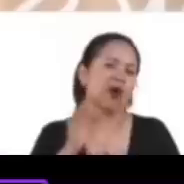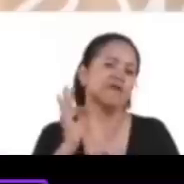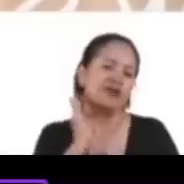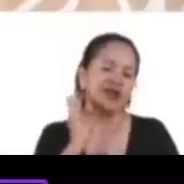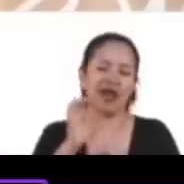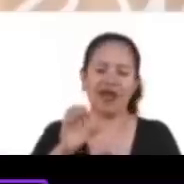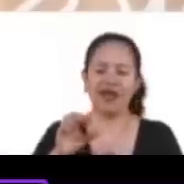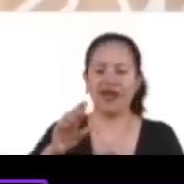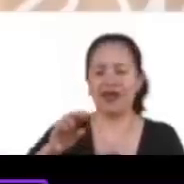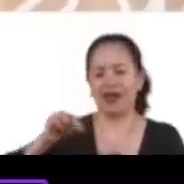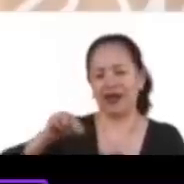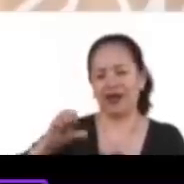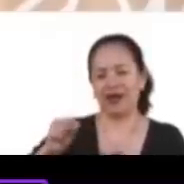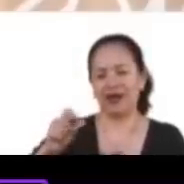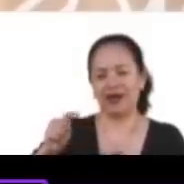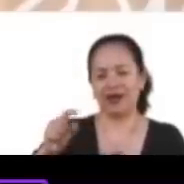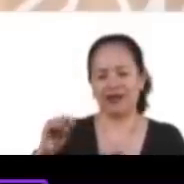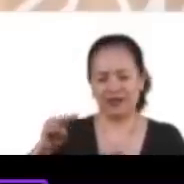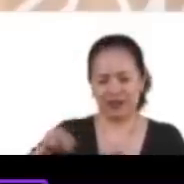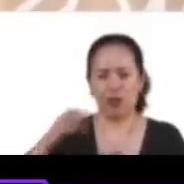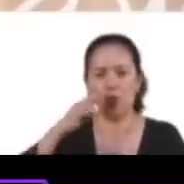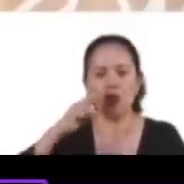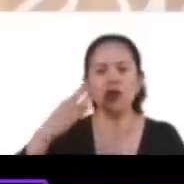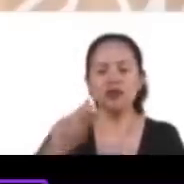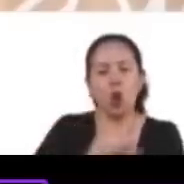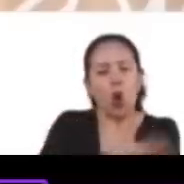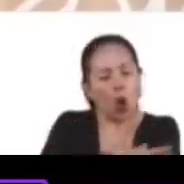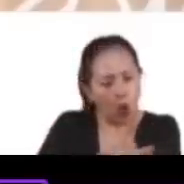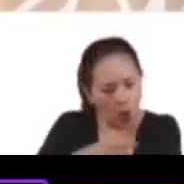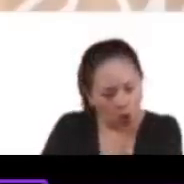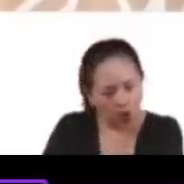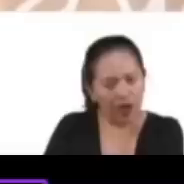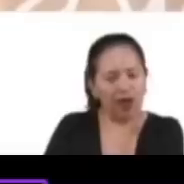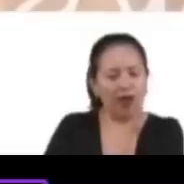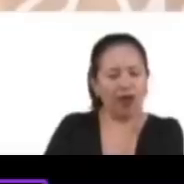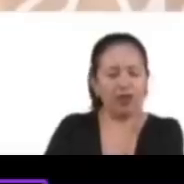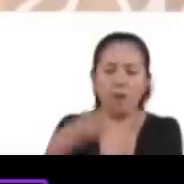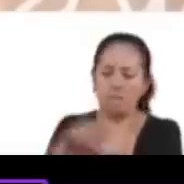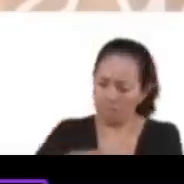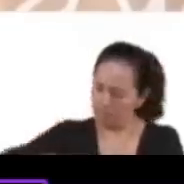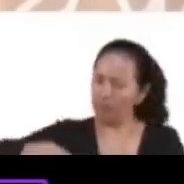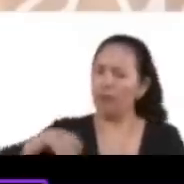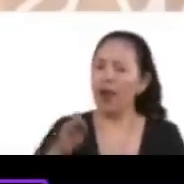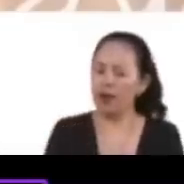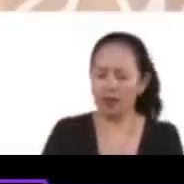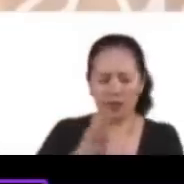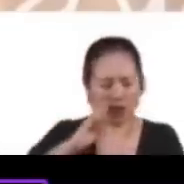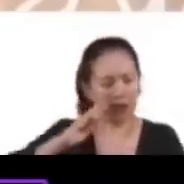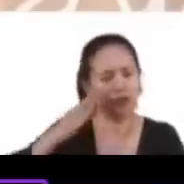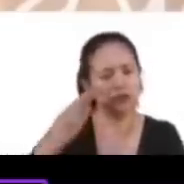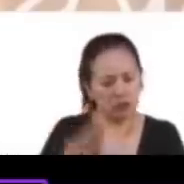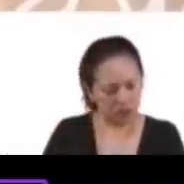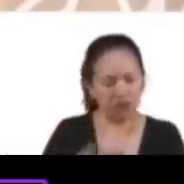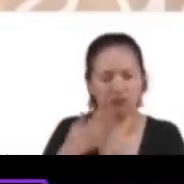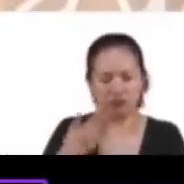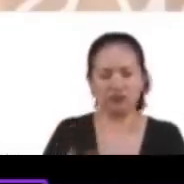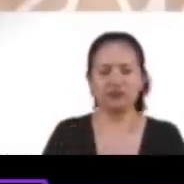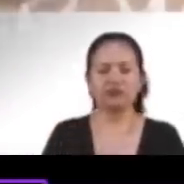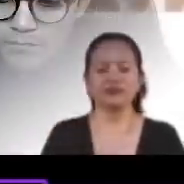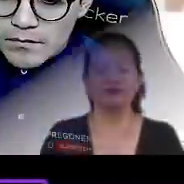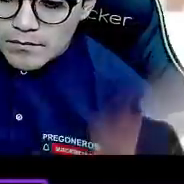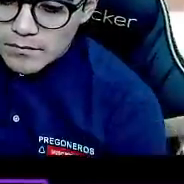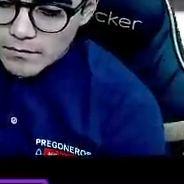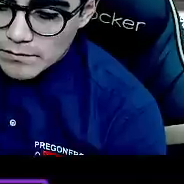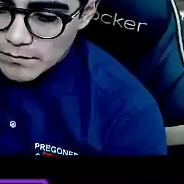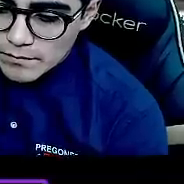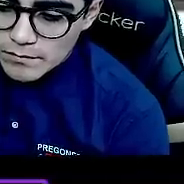Porque es honesta, responsable y muy valiente, muy valiente.